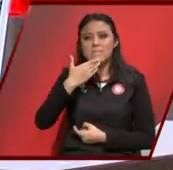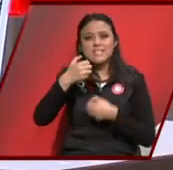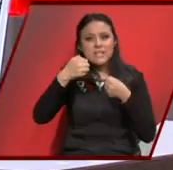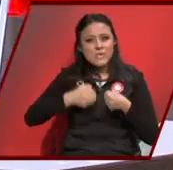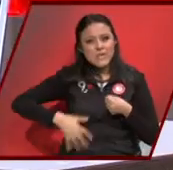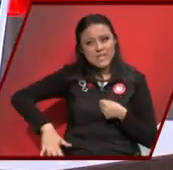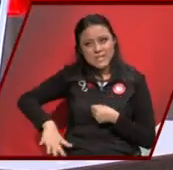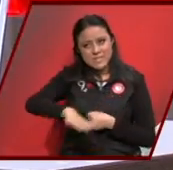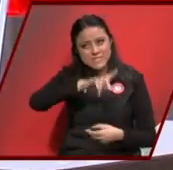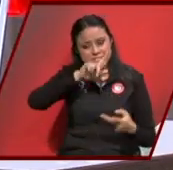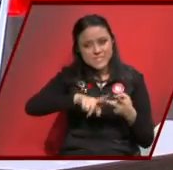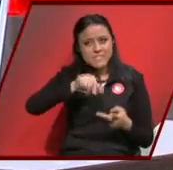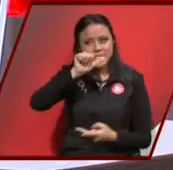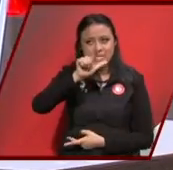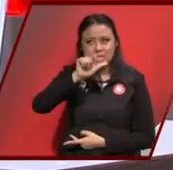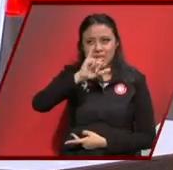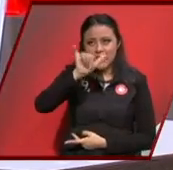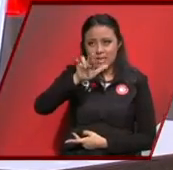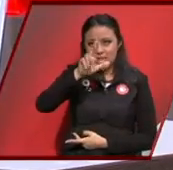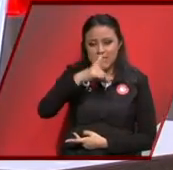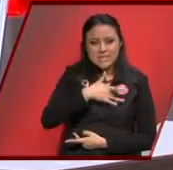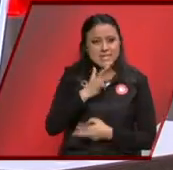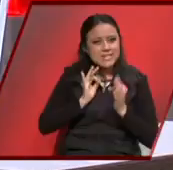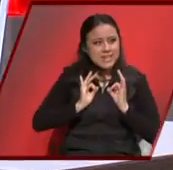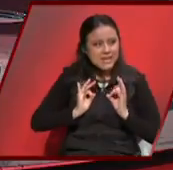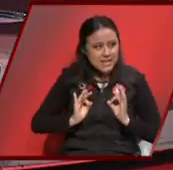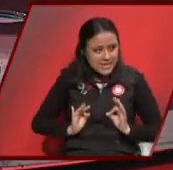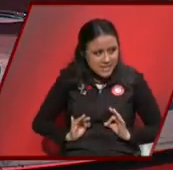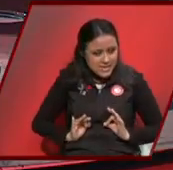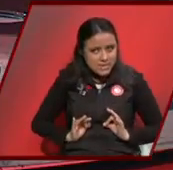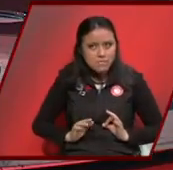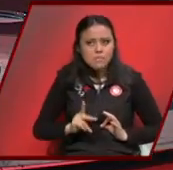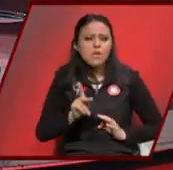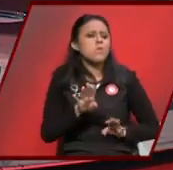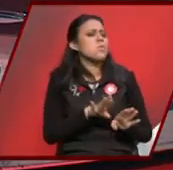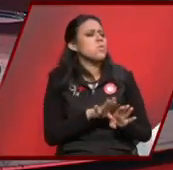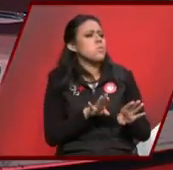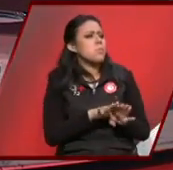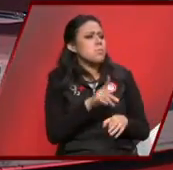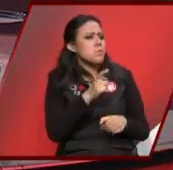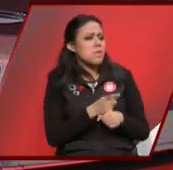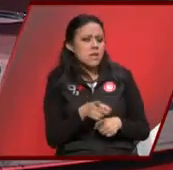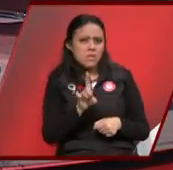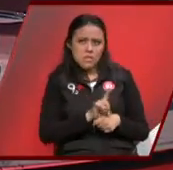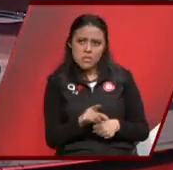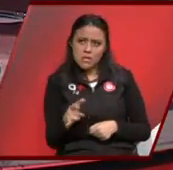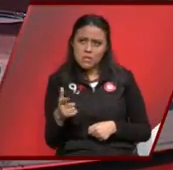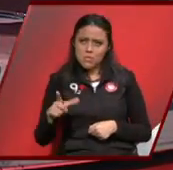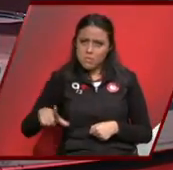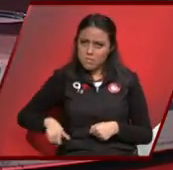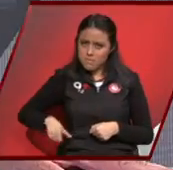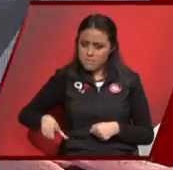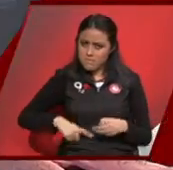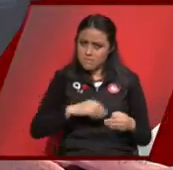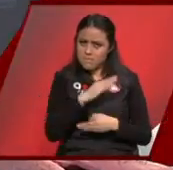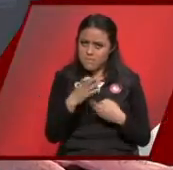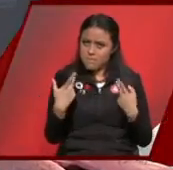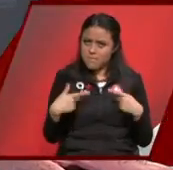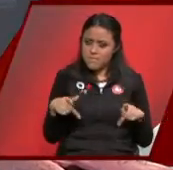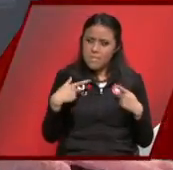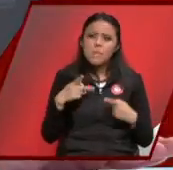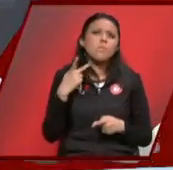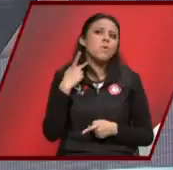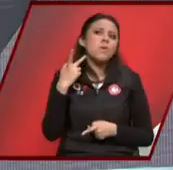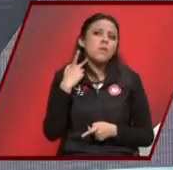esta ciudad. Alejandra Barrales le recuperó la tranquilidad con a usted, esta ciudad. Pero el primer día de gobierno, ¿sabe qué están pensando la mayoría de los